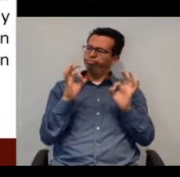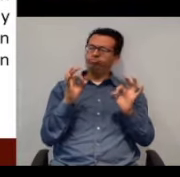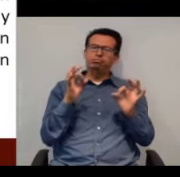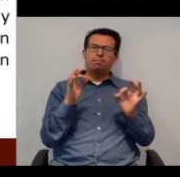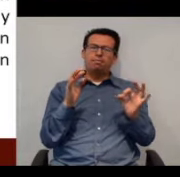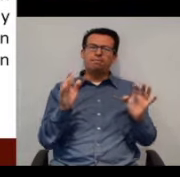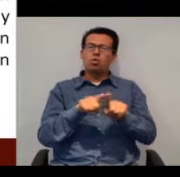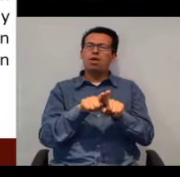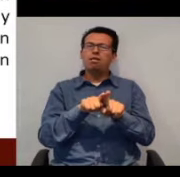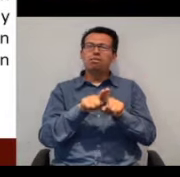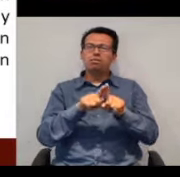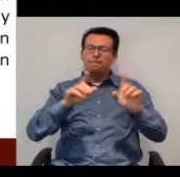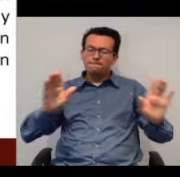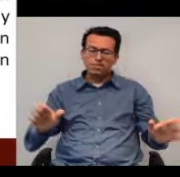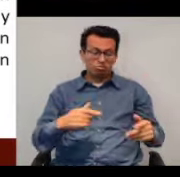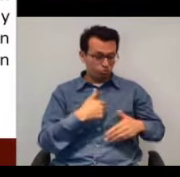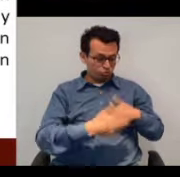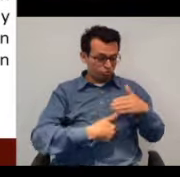mejorar su aplicación.